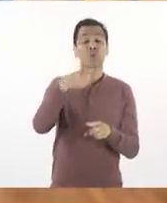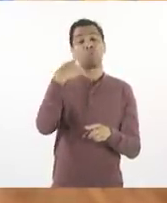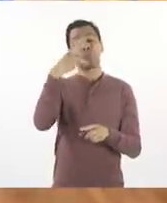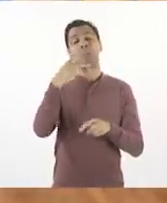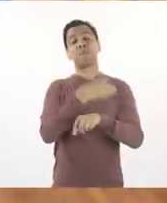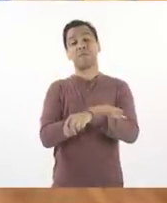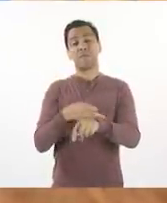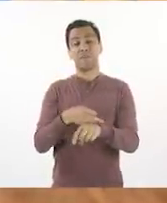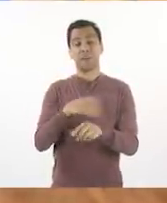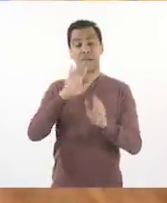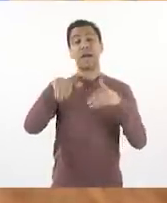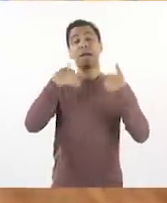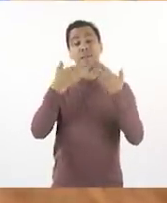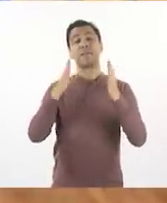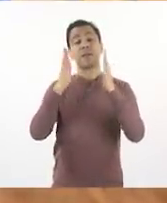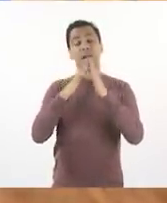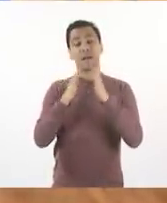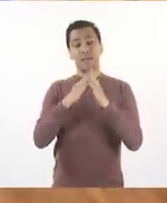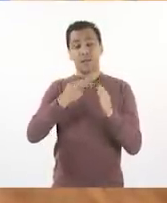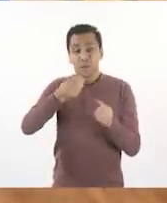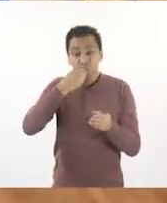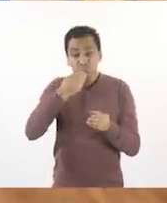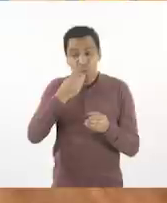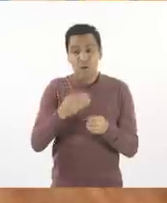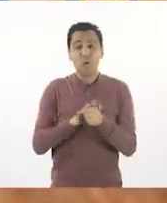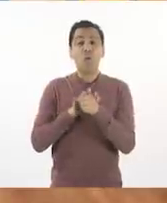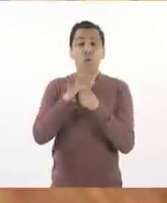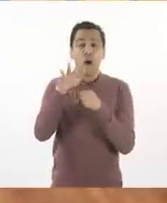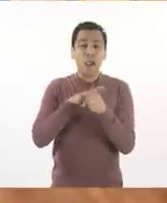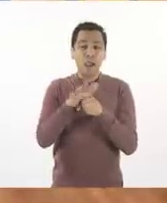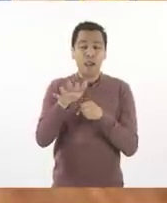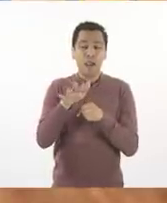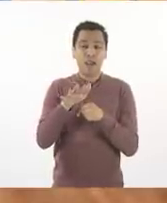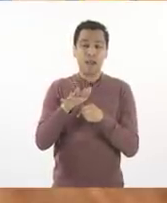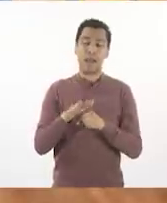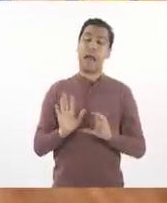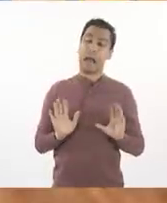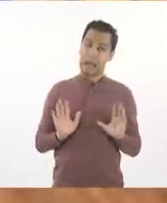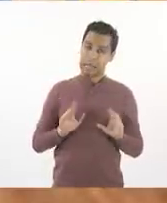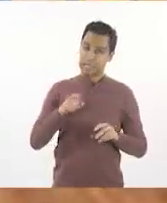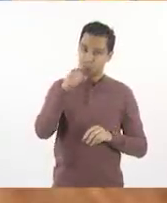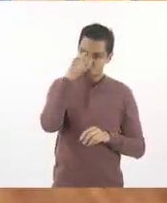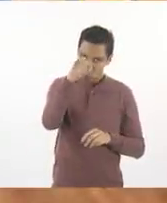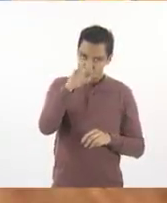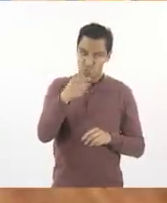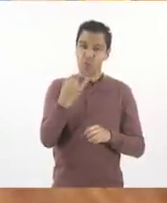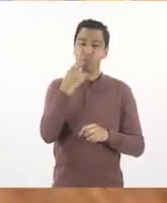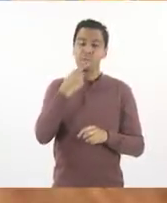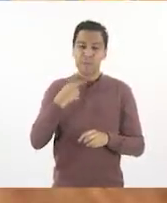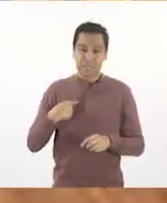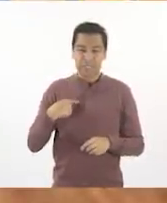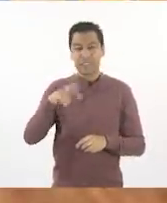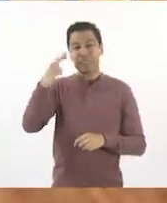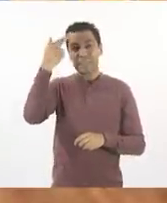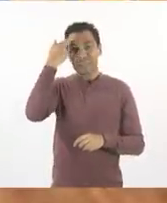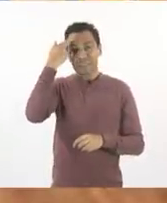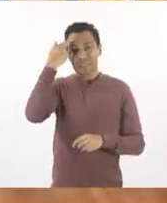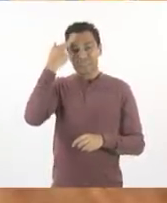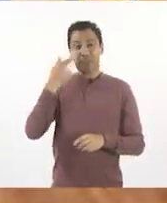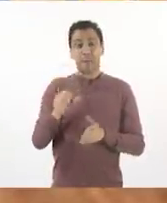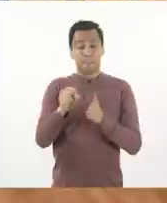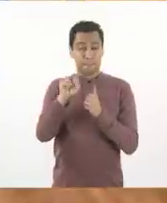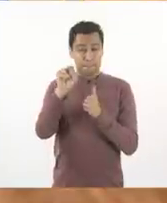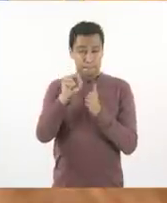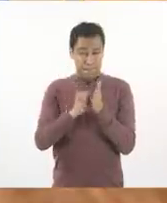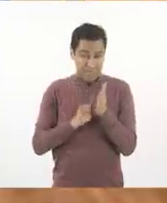papás? Pero también quiero que Eric nos diga y que también ustedes recuerden cómo van vestidos en el